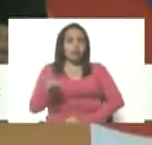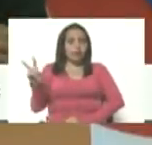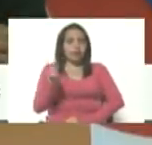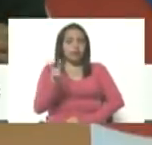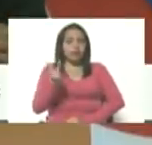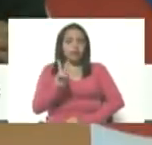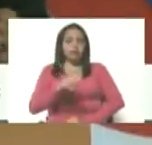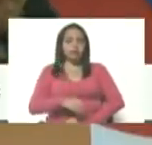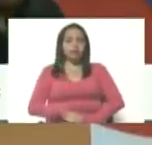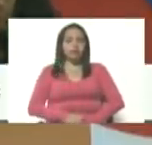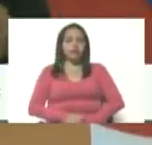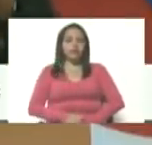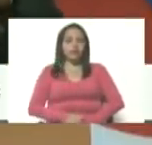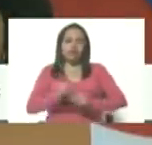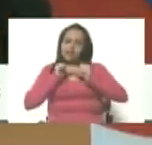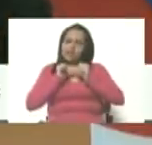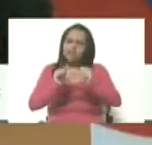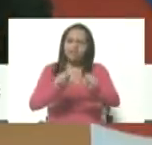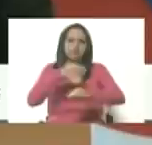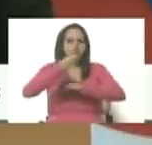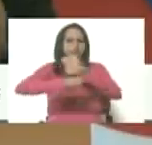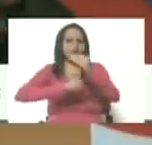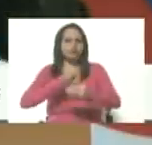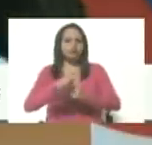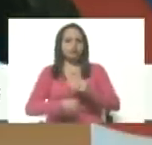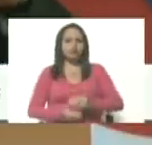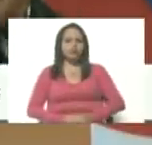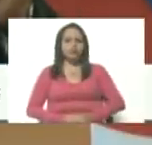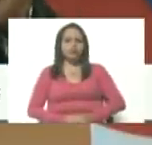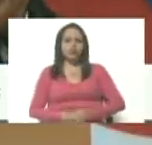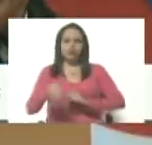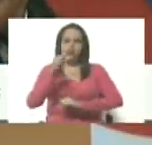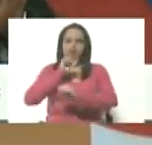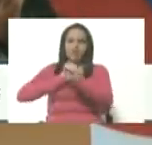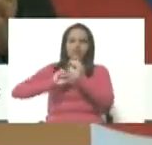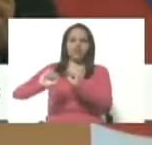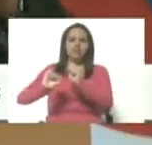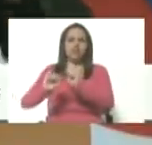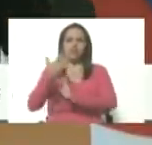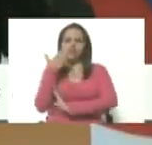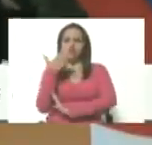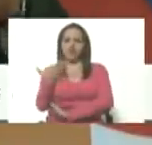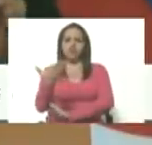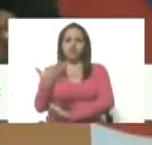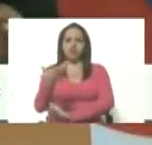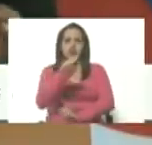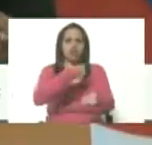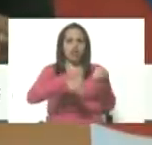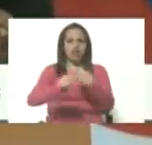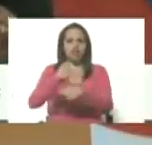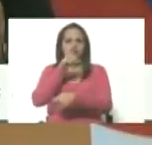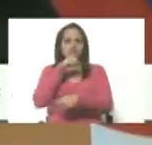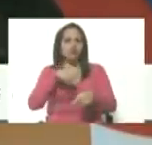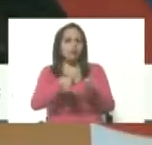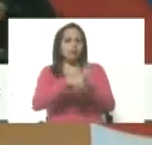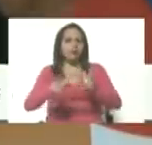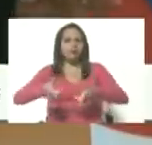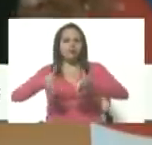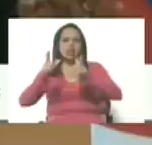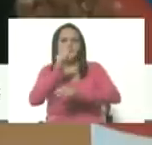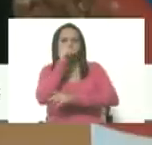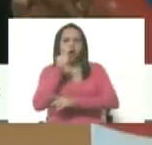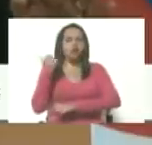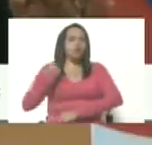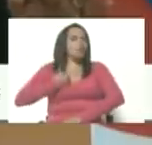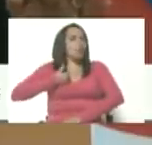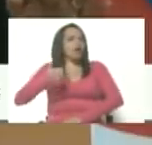Venezuela seguirá ejerciendo una lucha frontal contra el tráfico ilícito de droga, venga de donde